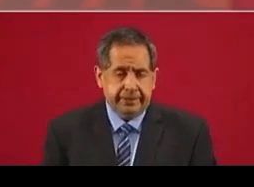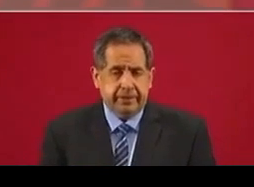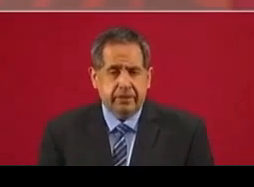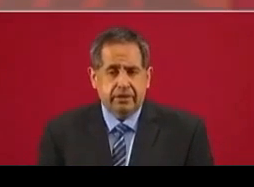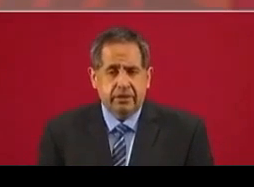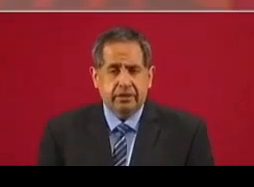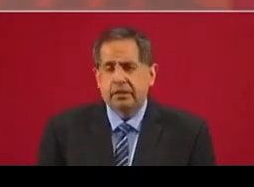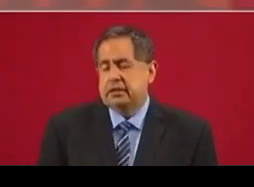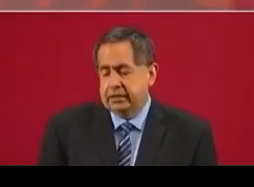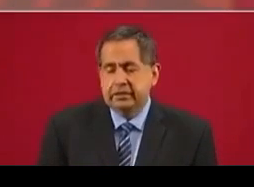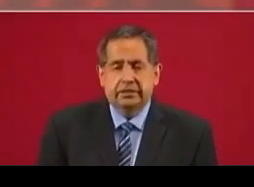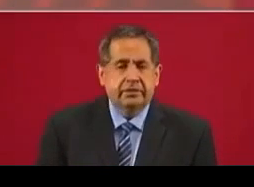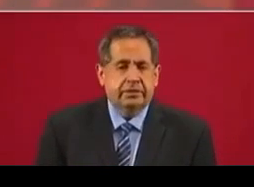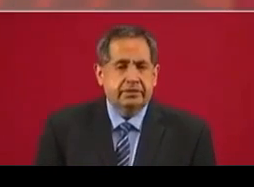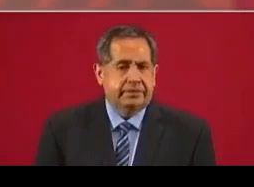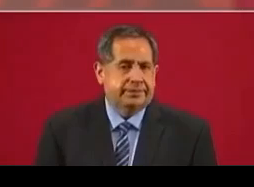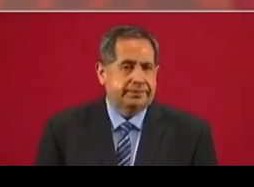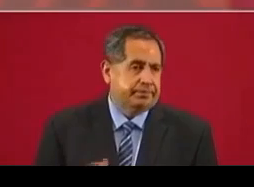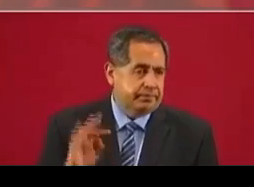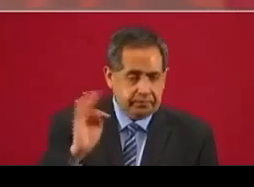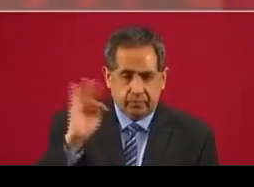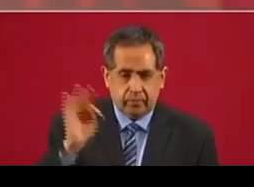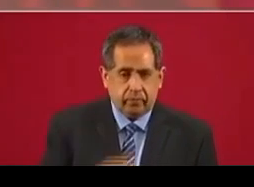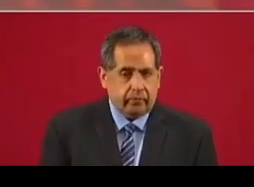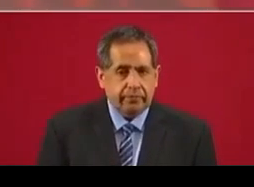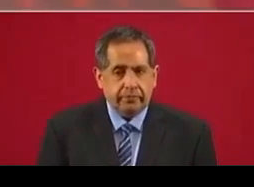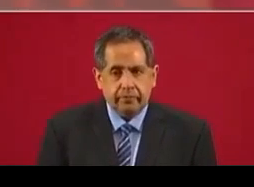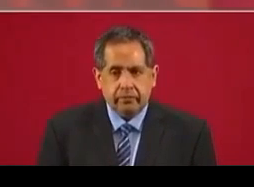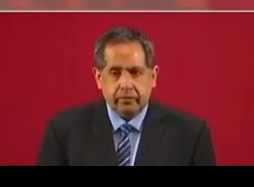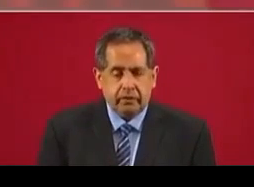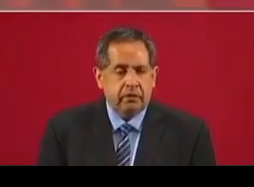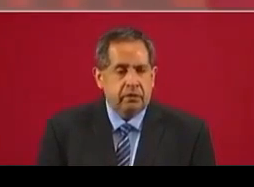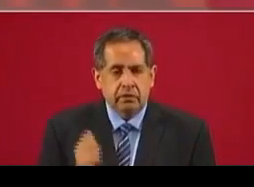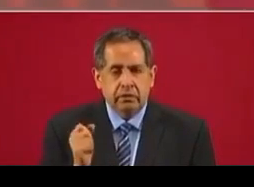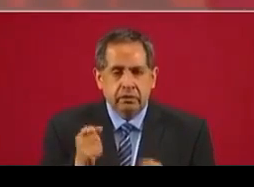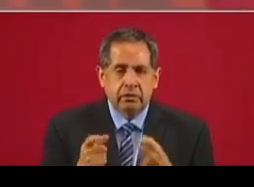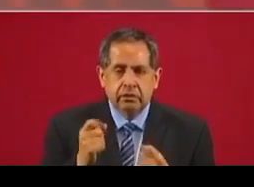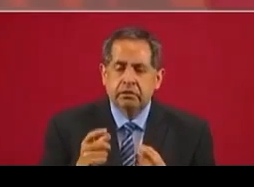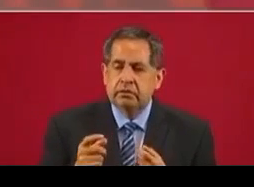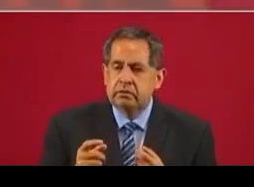si hay qué guardar